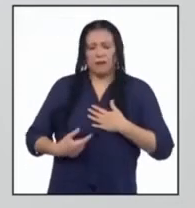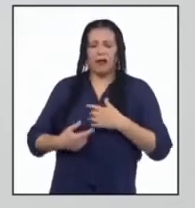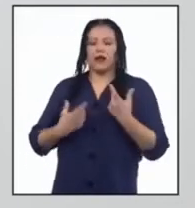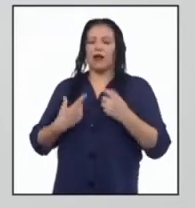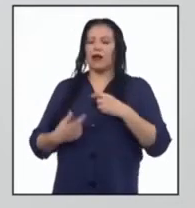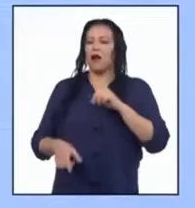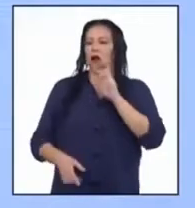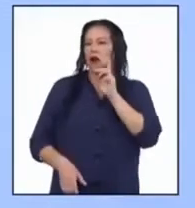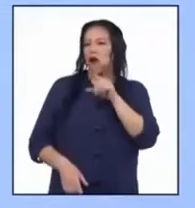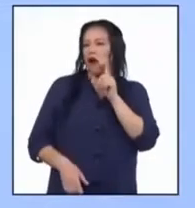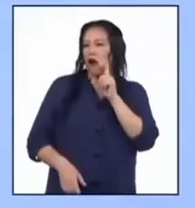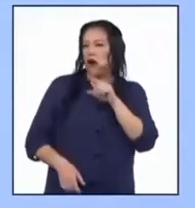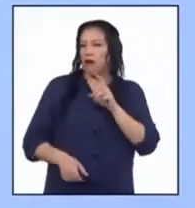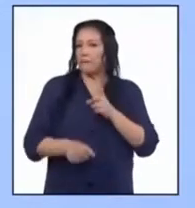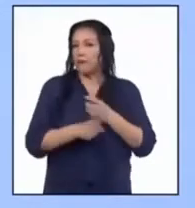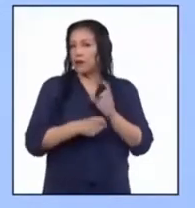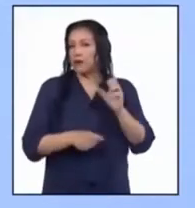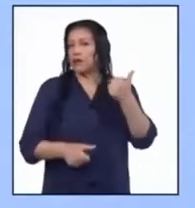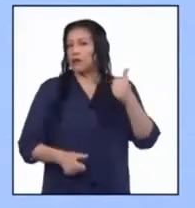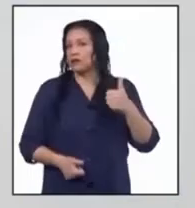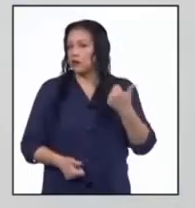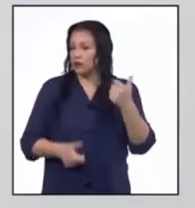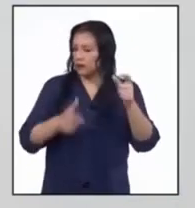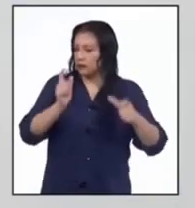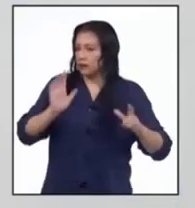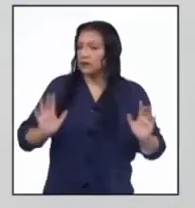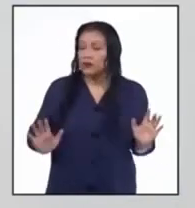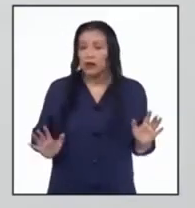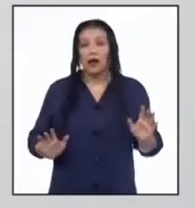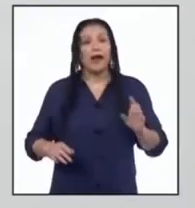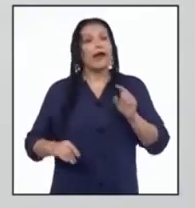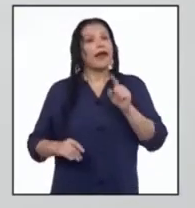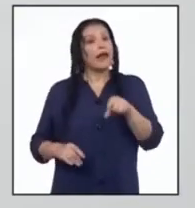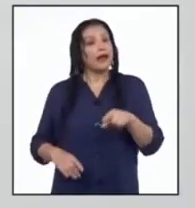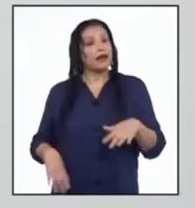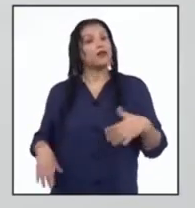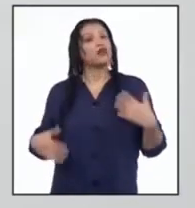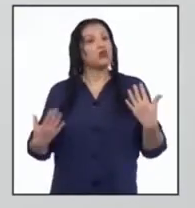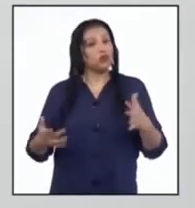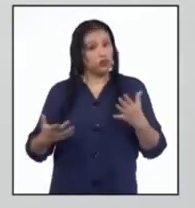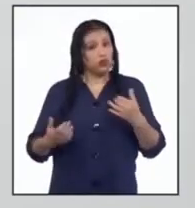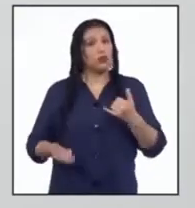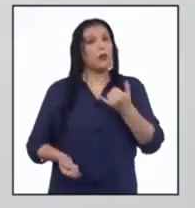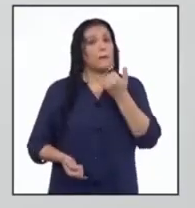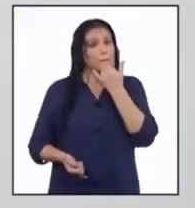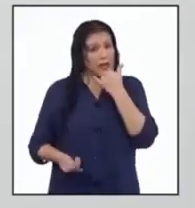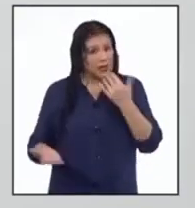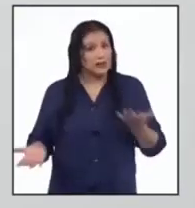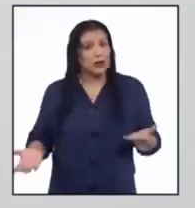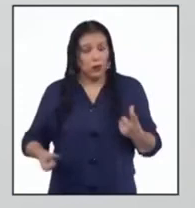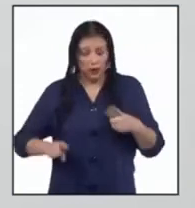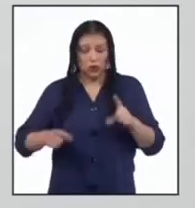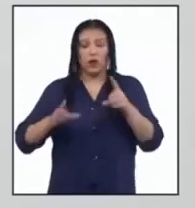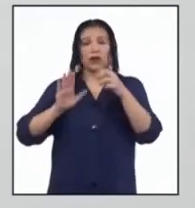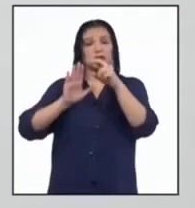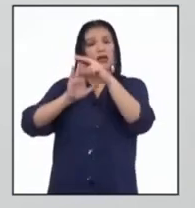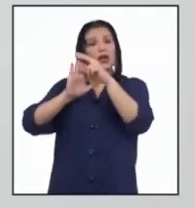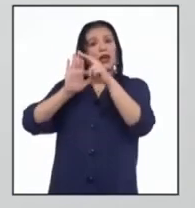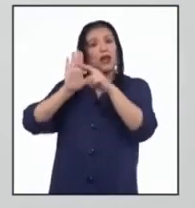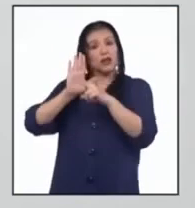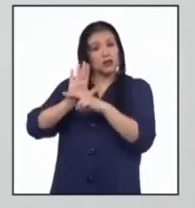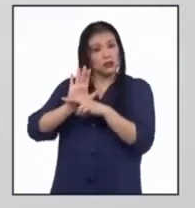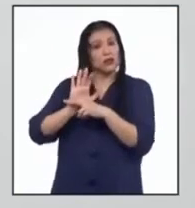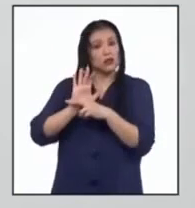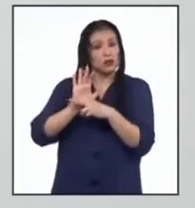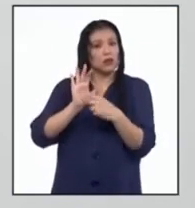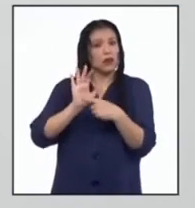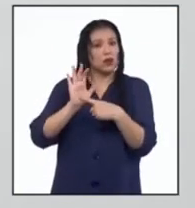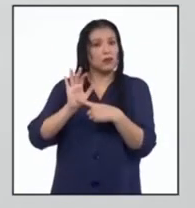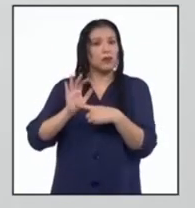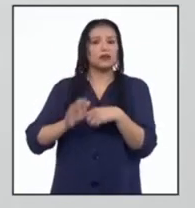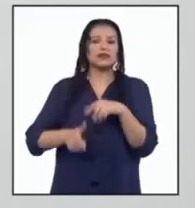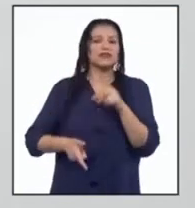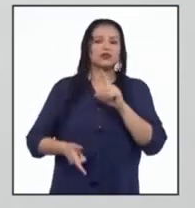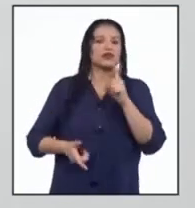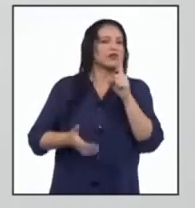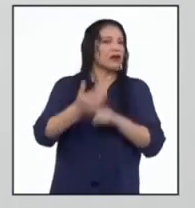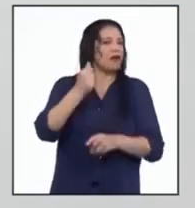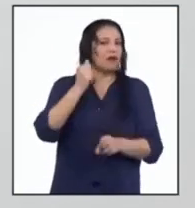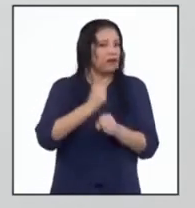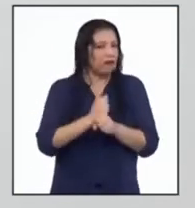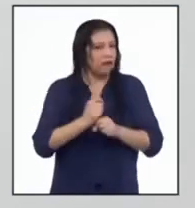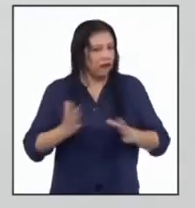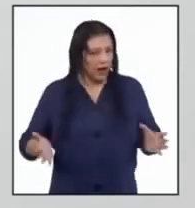del vecino. ¡Wow! Eso también sucede cuando las normas causan mucha